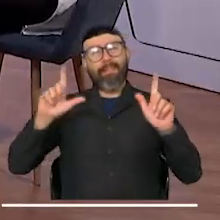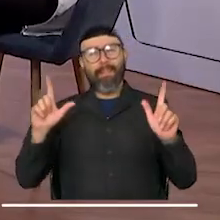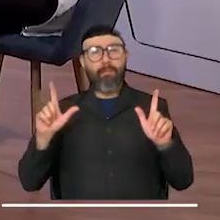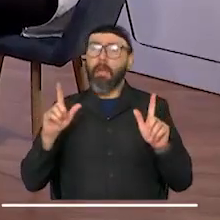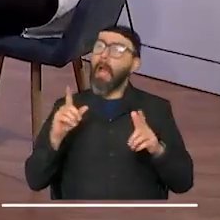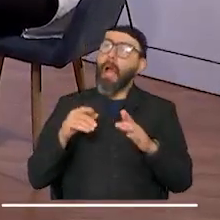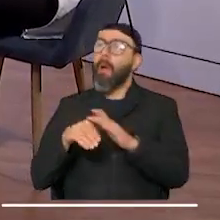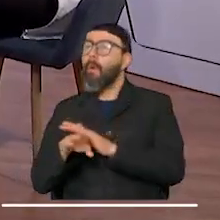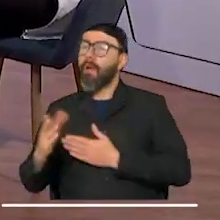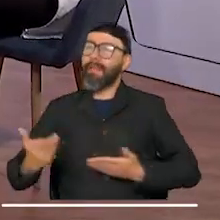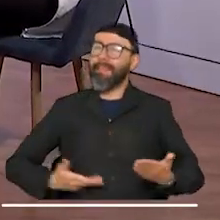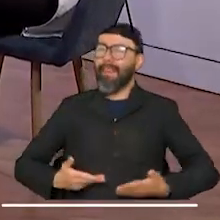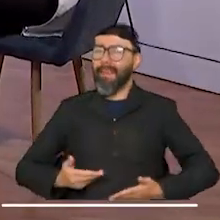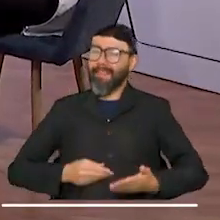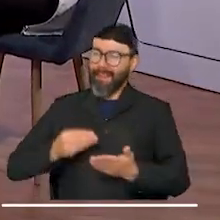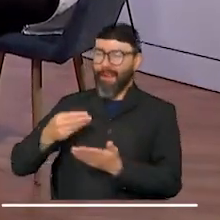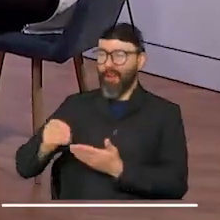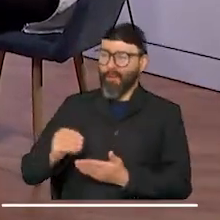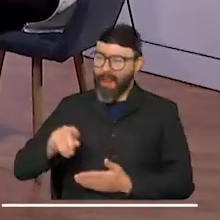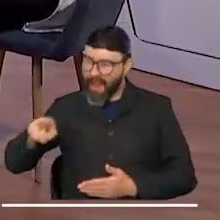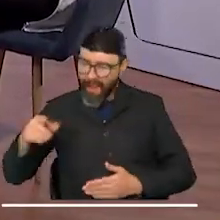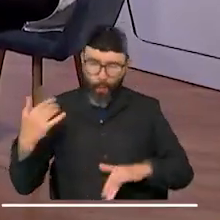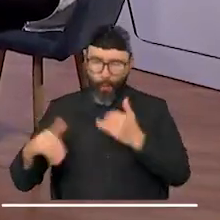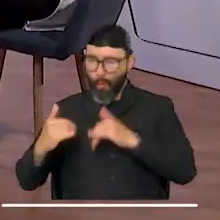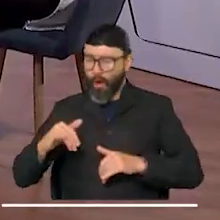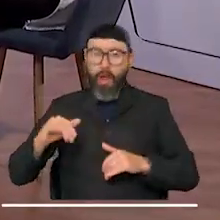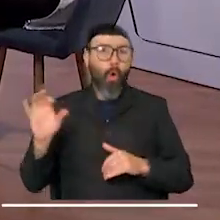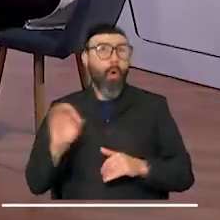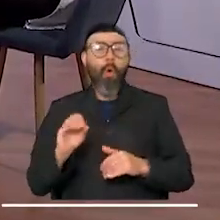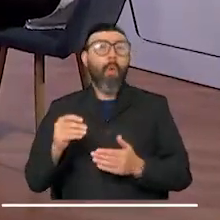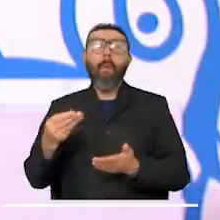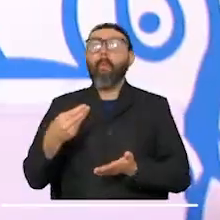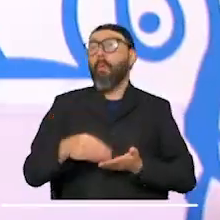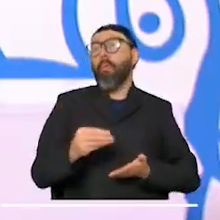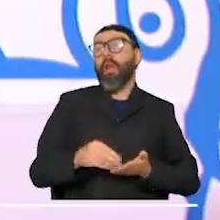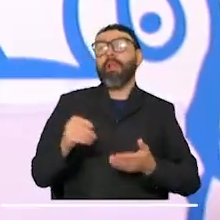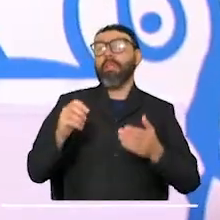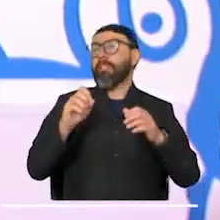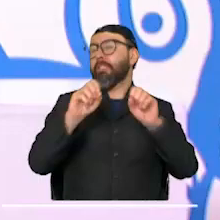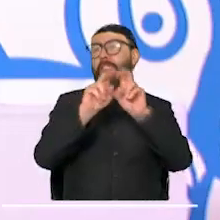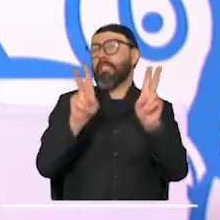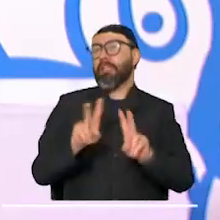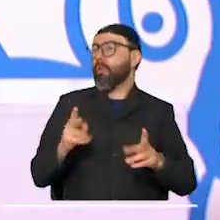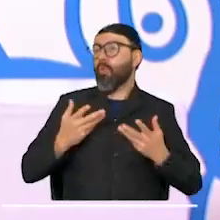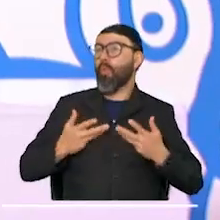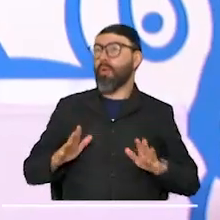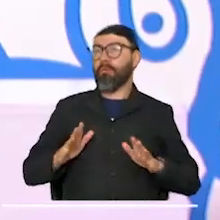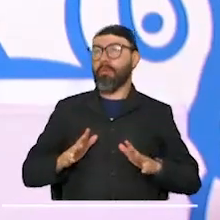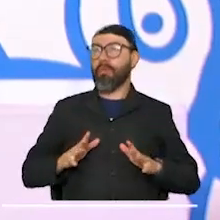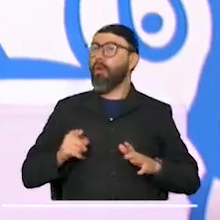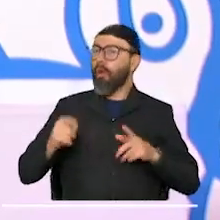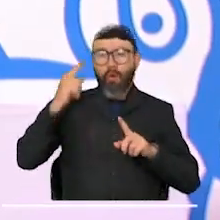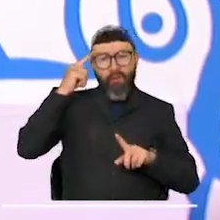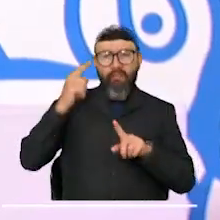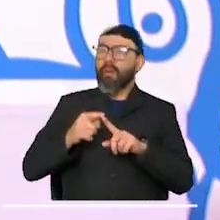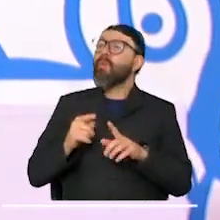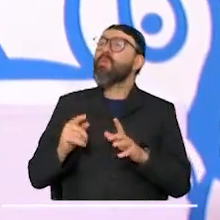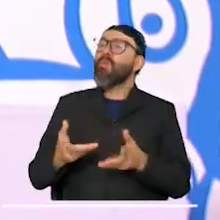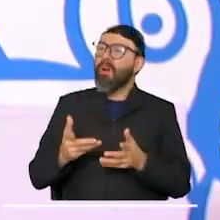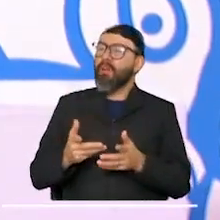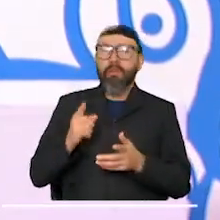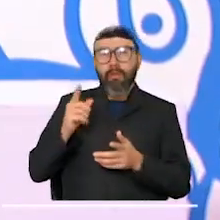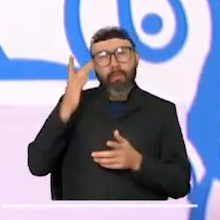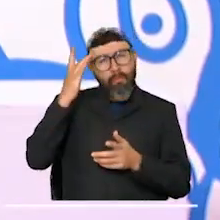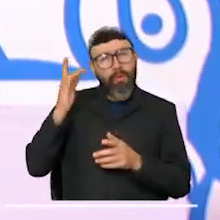a una tienda y comprarse un juguete o pedirlo por internet o donde quiere y Cuál es la finalidad de esto porque es importante